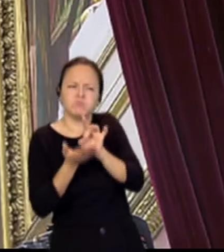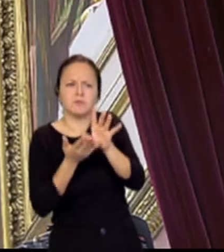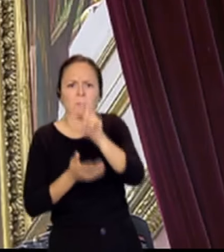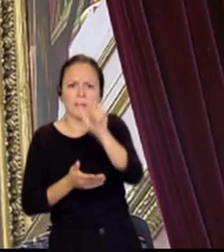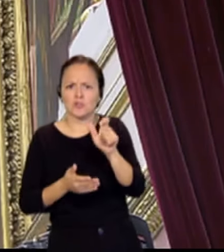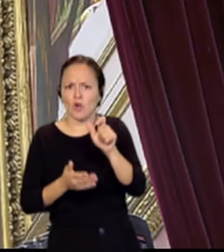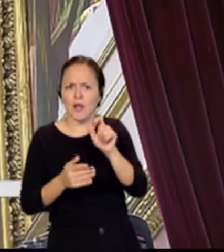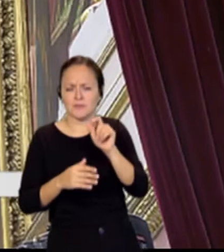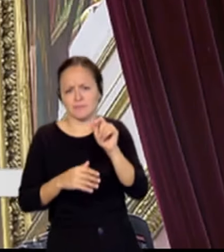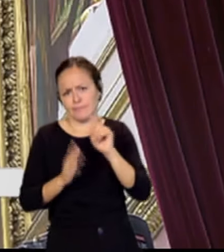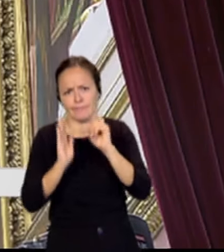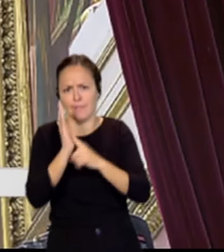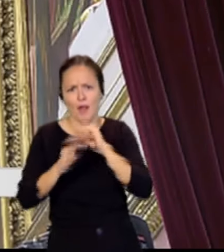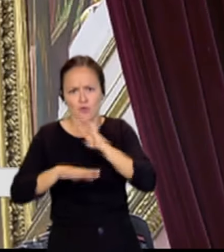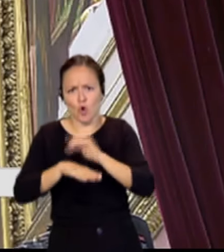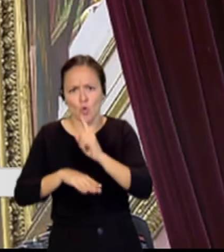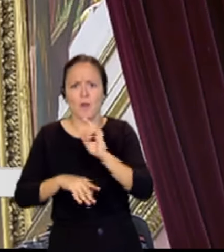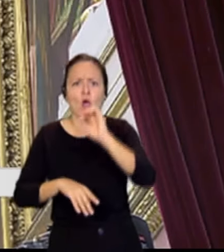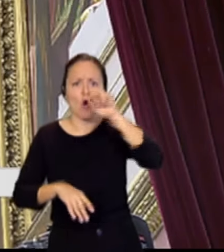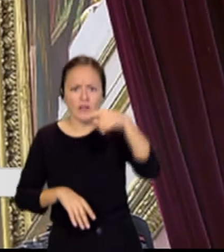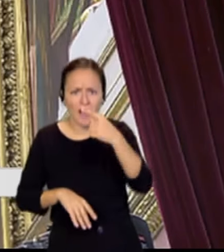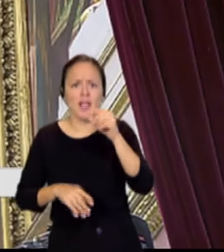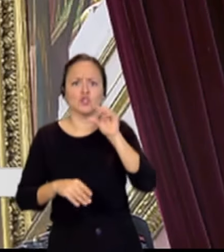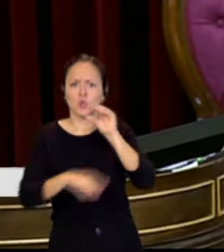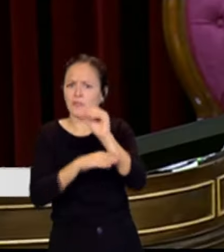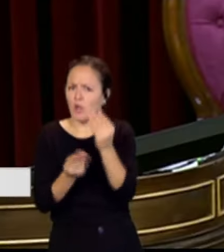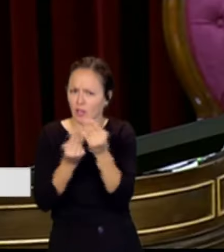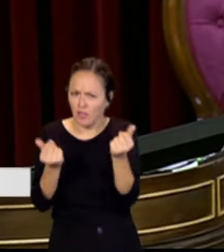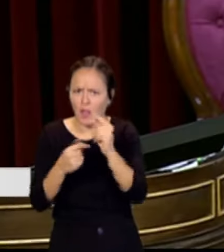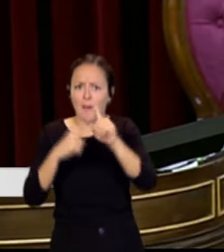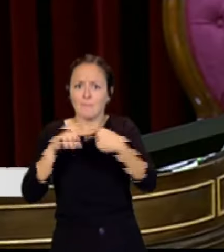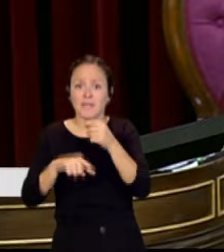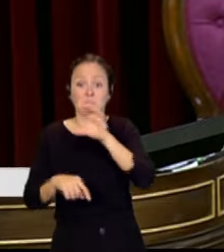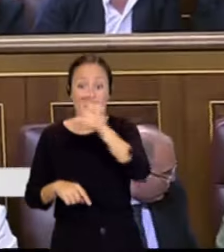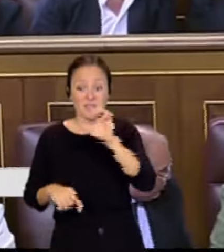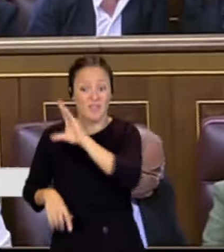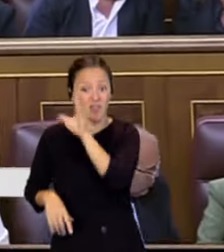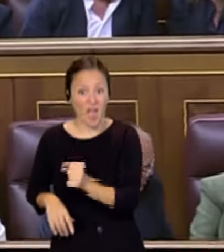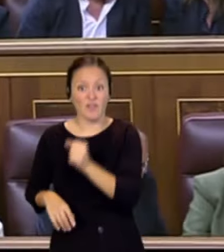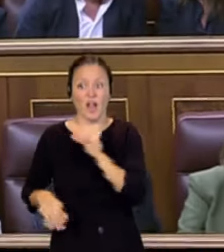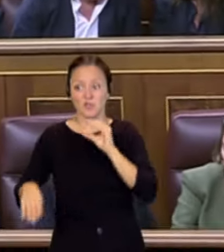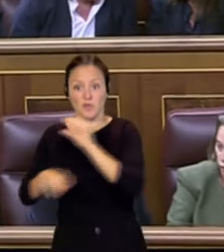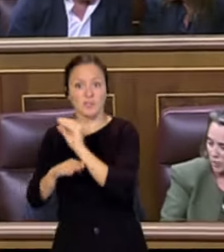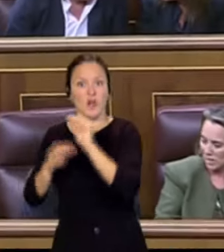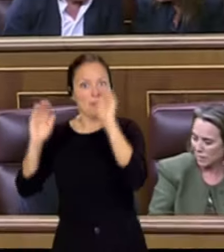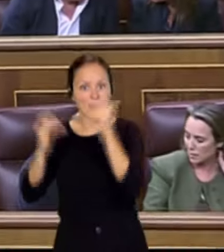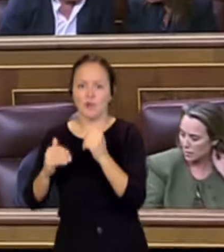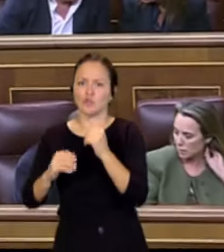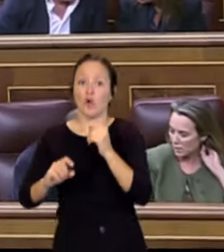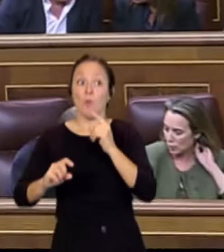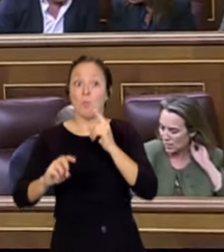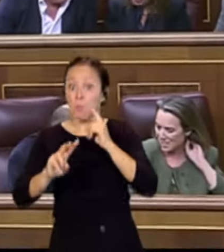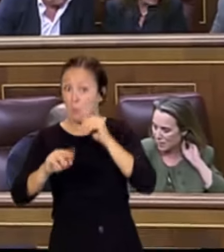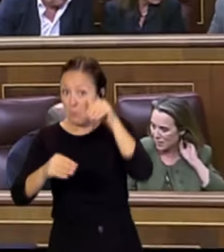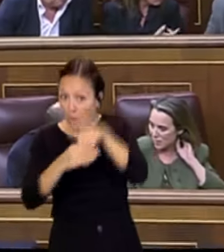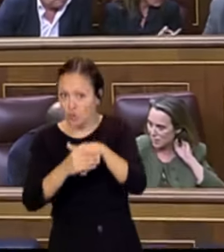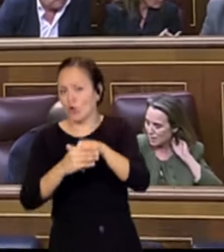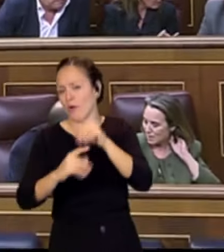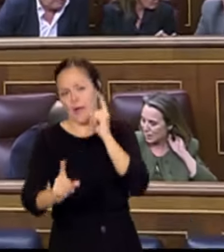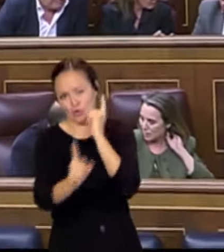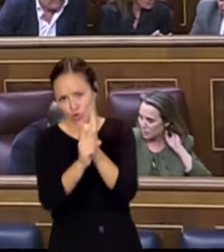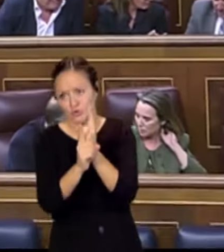subvenciones a ongs y suspender la cooperación y las ayudas a países africanos con el único voto a favor de vox la AB tensión